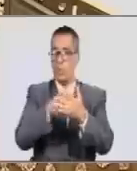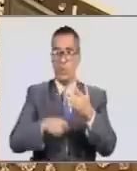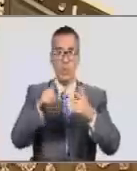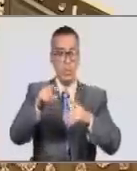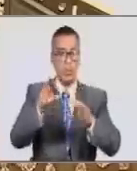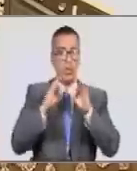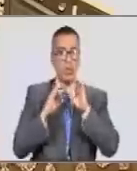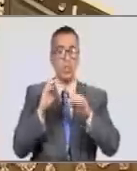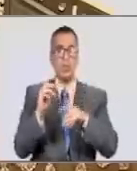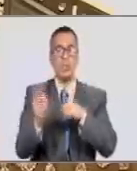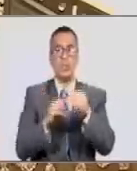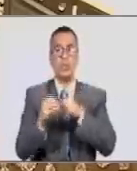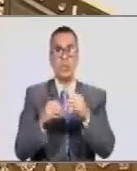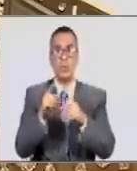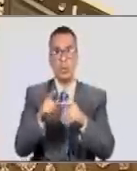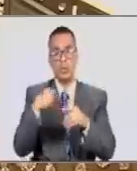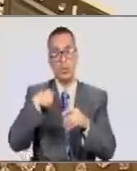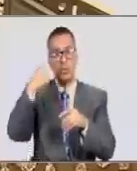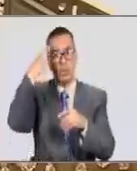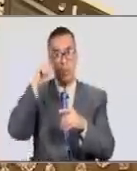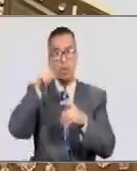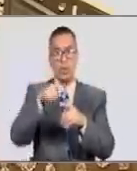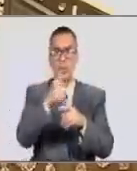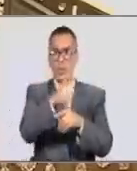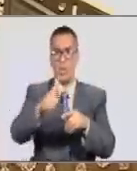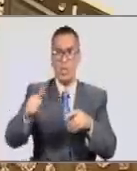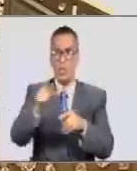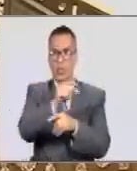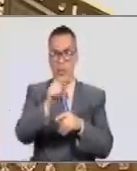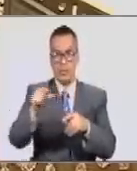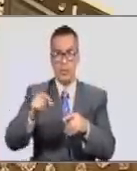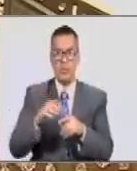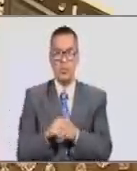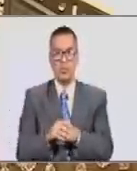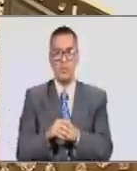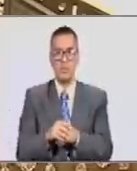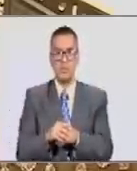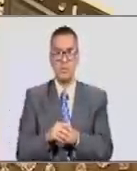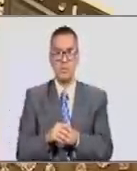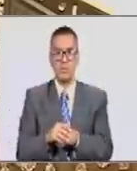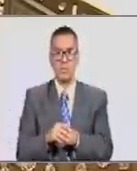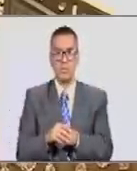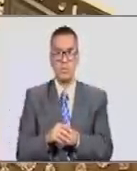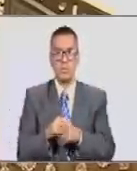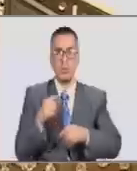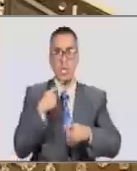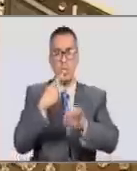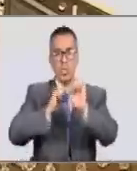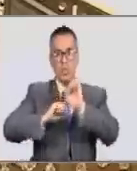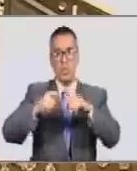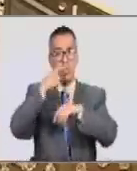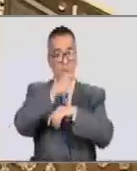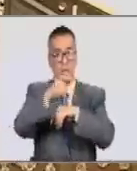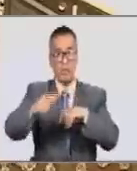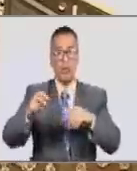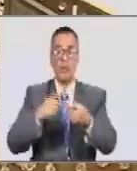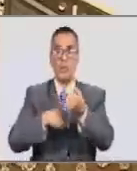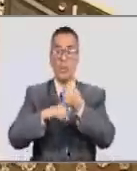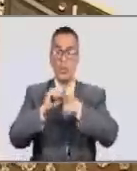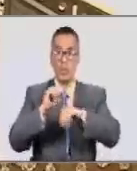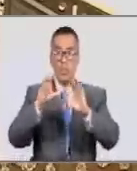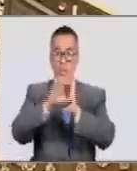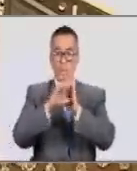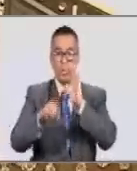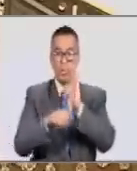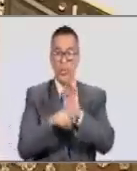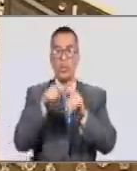no generan efecto alguno. En estos supuestos, cualquier persona, así como la Defensoría del Pueblo, podrá acudir a la Sala